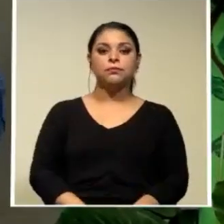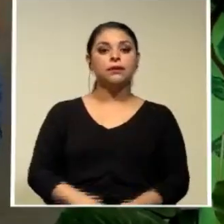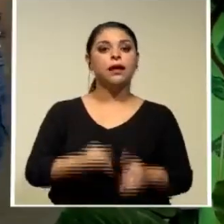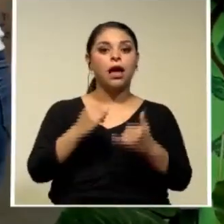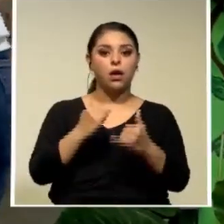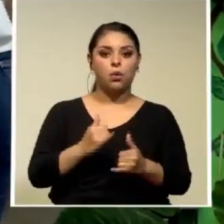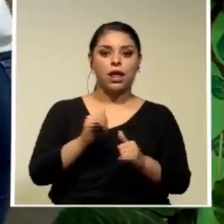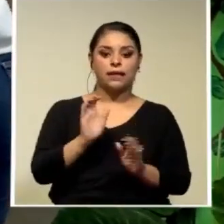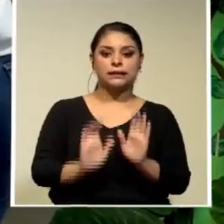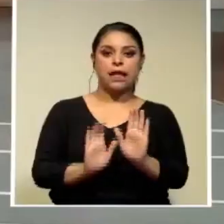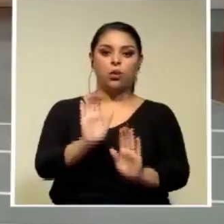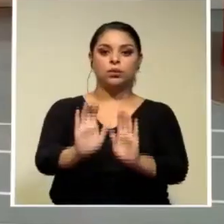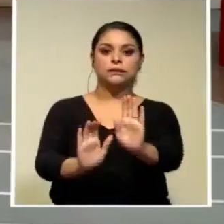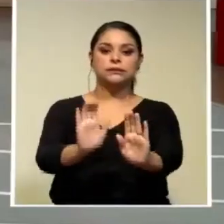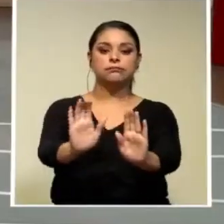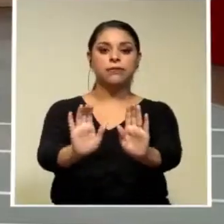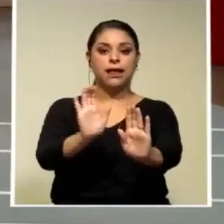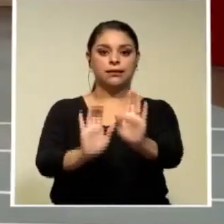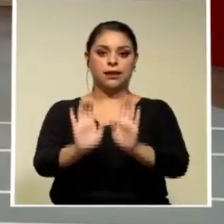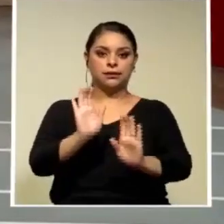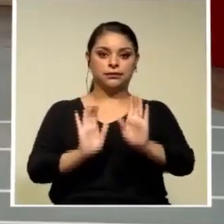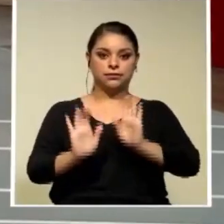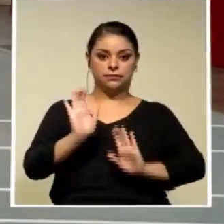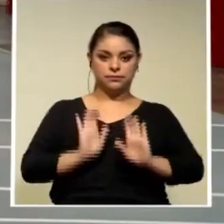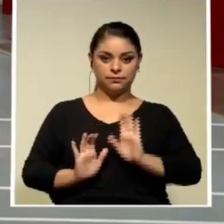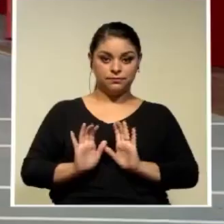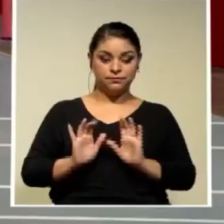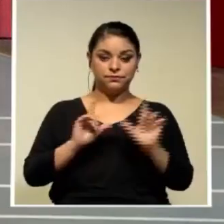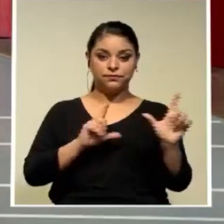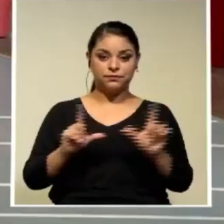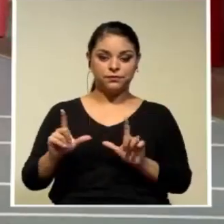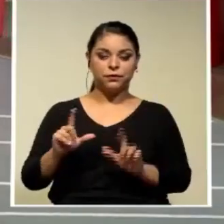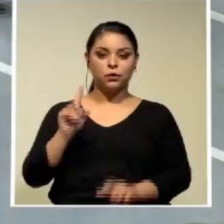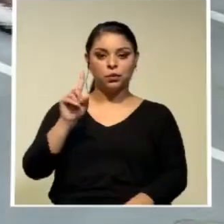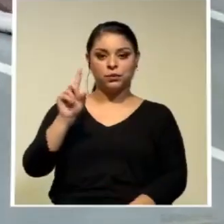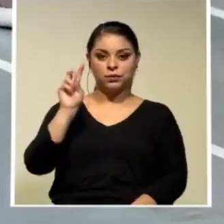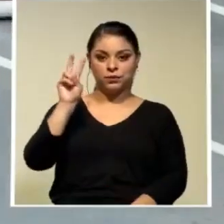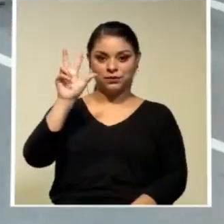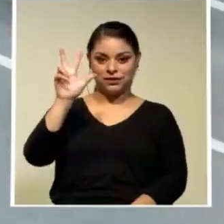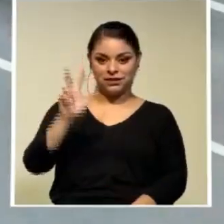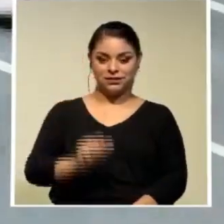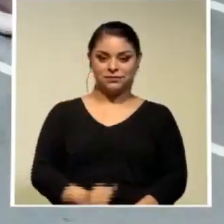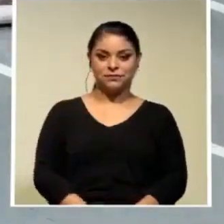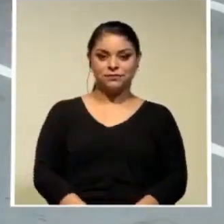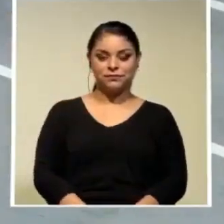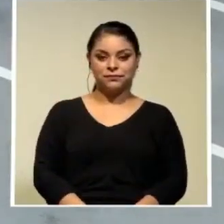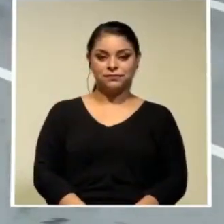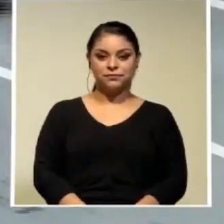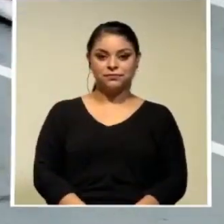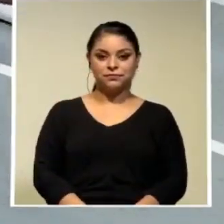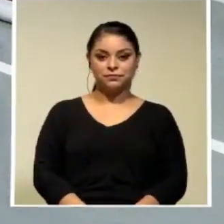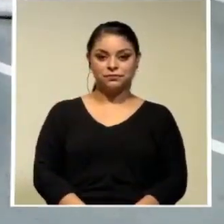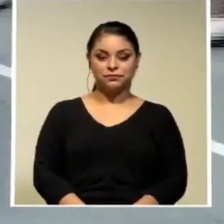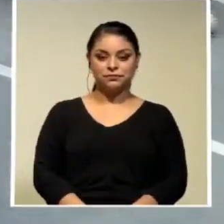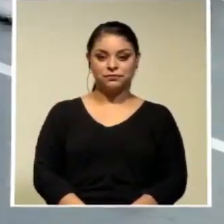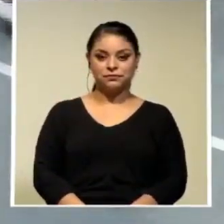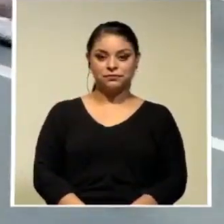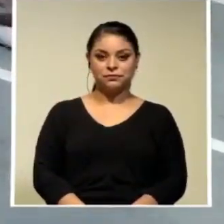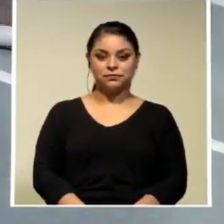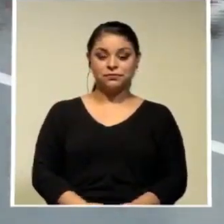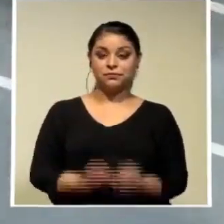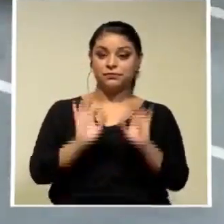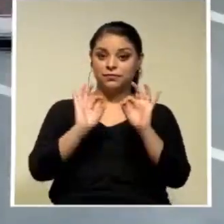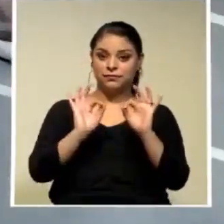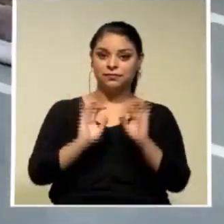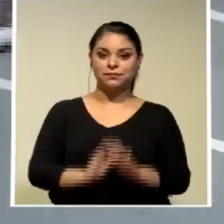ver. A ver, ¿listo? Uno. Uno, uy, dos, contraiga, tres. Contraiga. Ahí eso. Voy. Muy